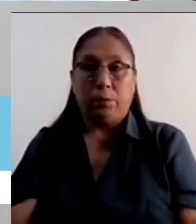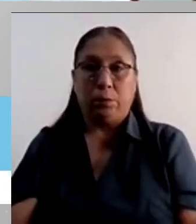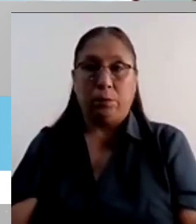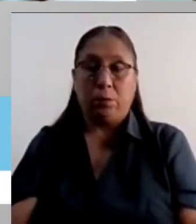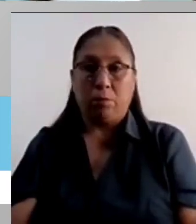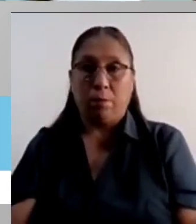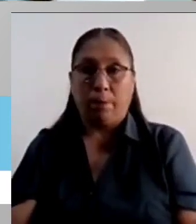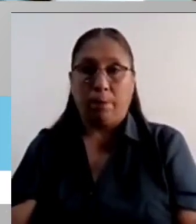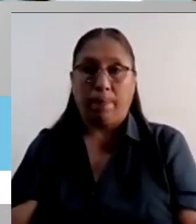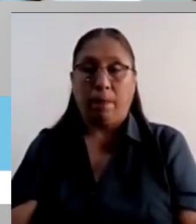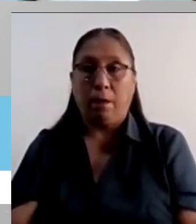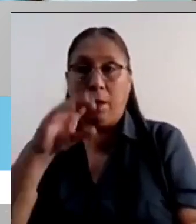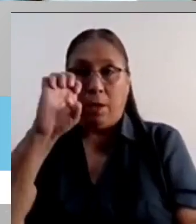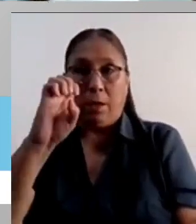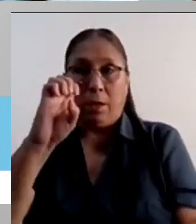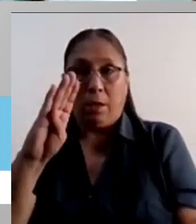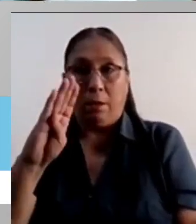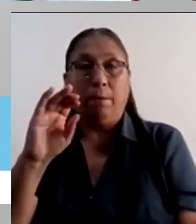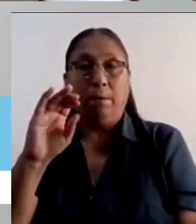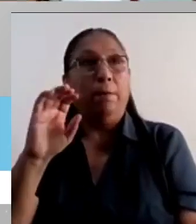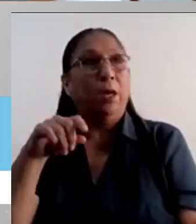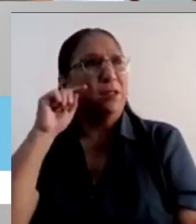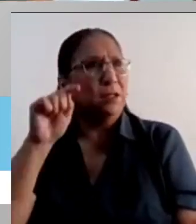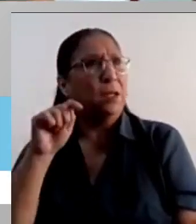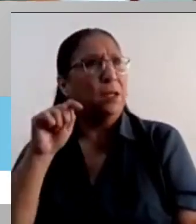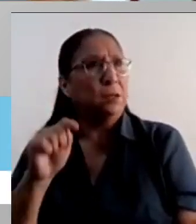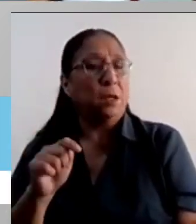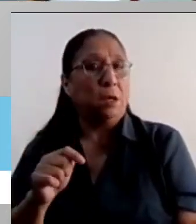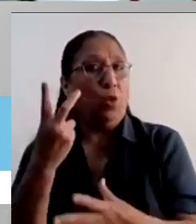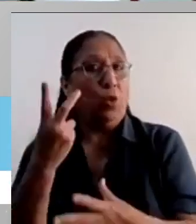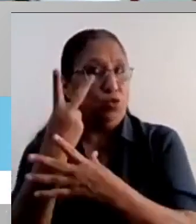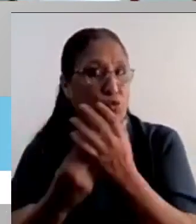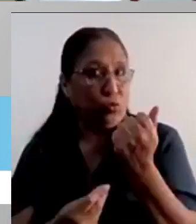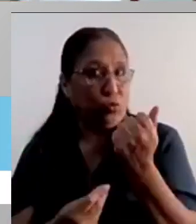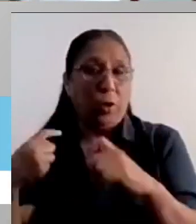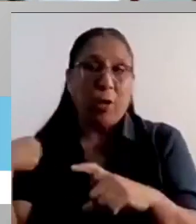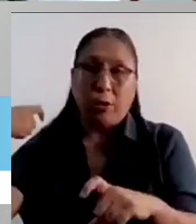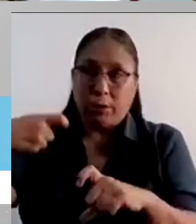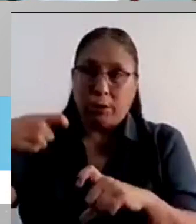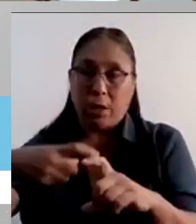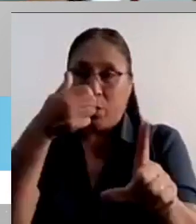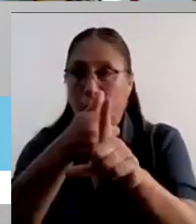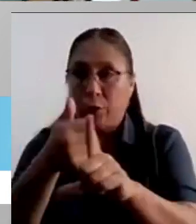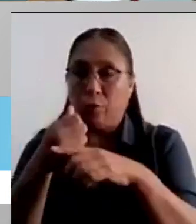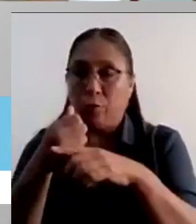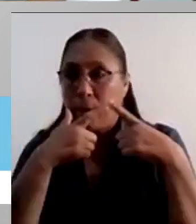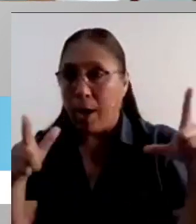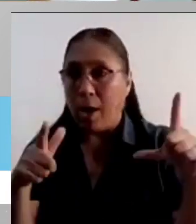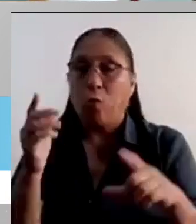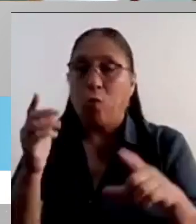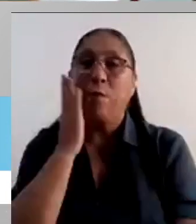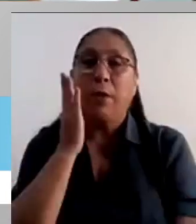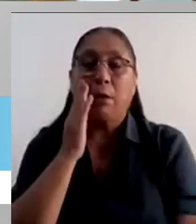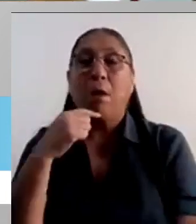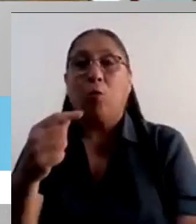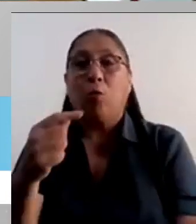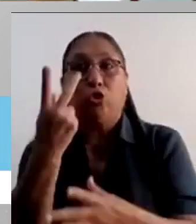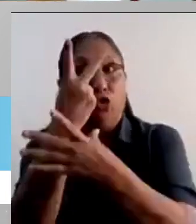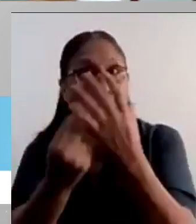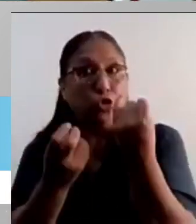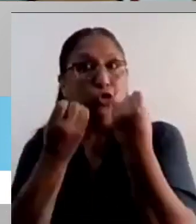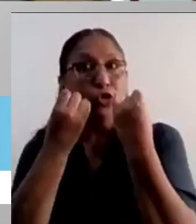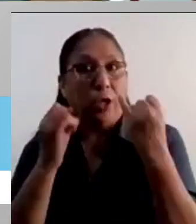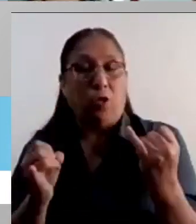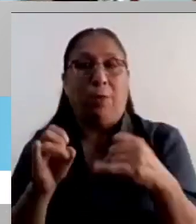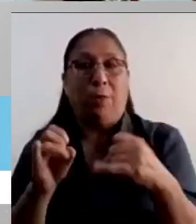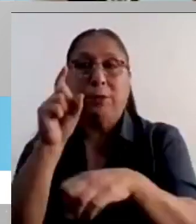La EIB se enseña tanto en castellano como en la lengua materna. Por eso es bilingüe, educación